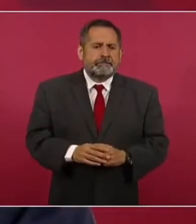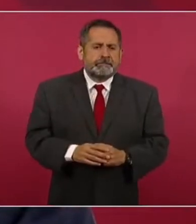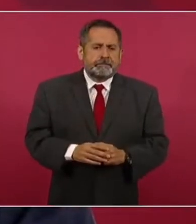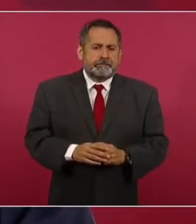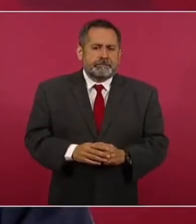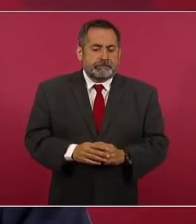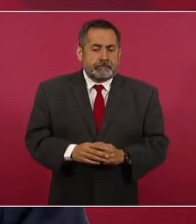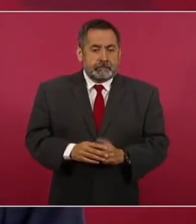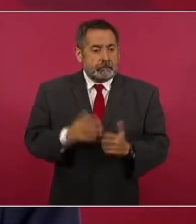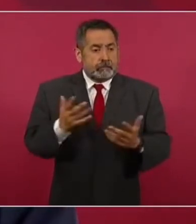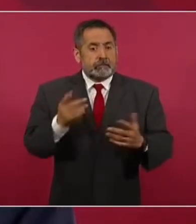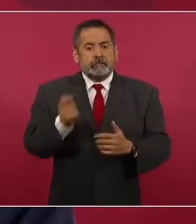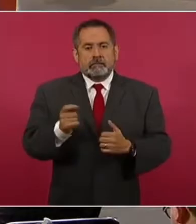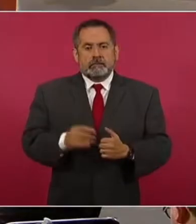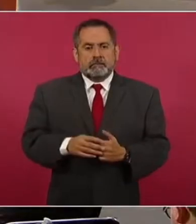Entonces,